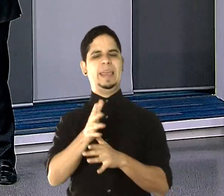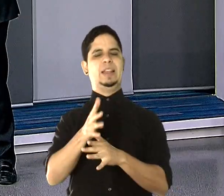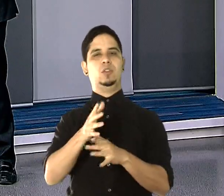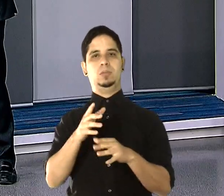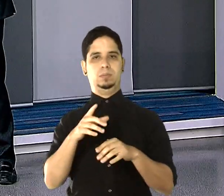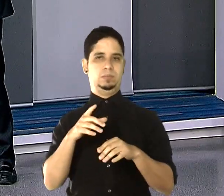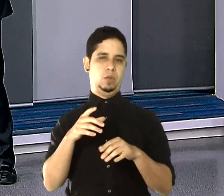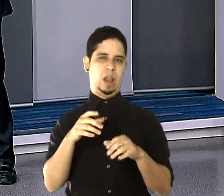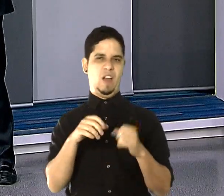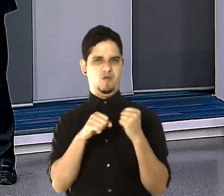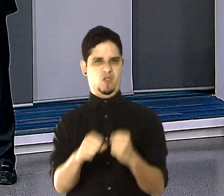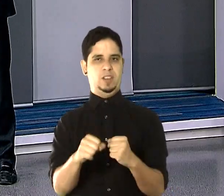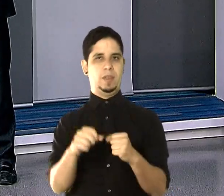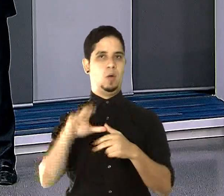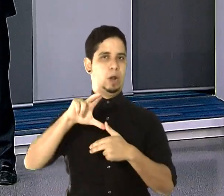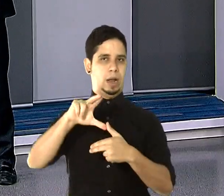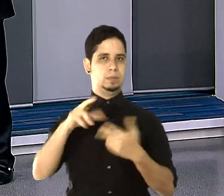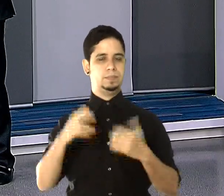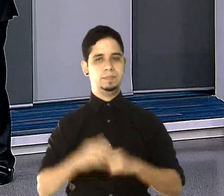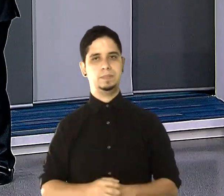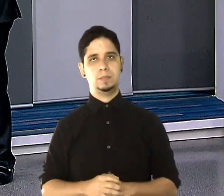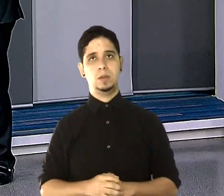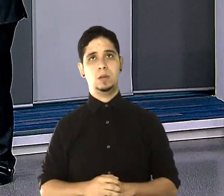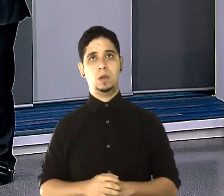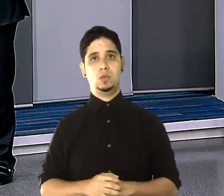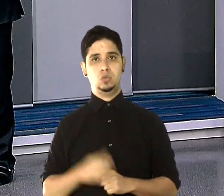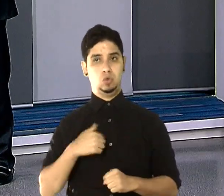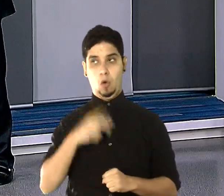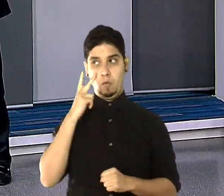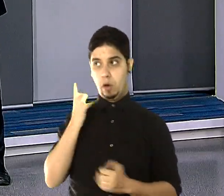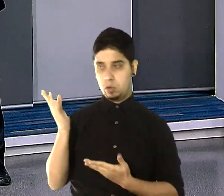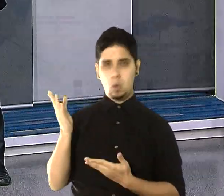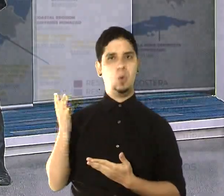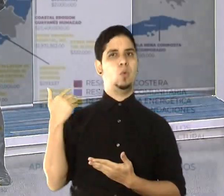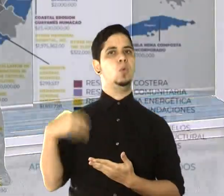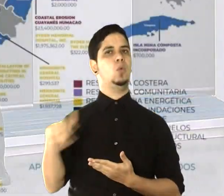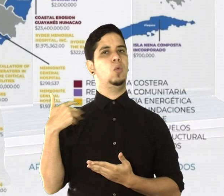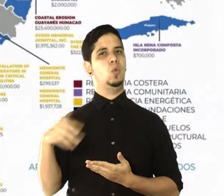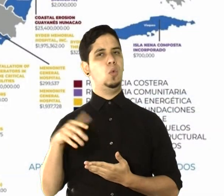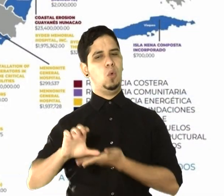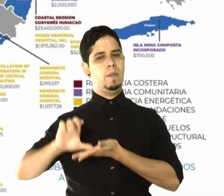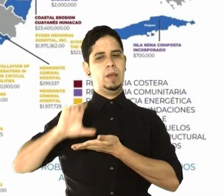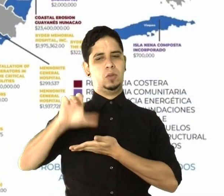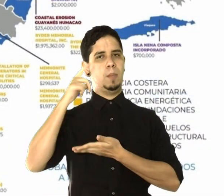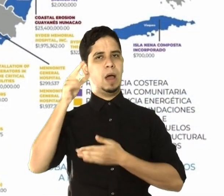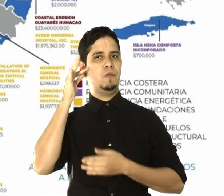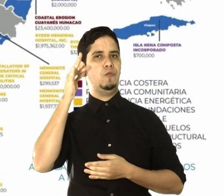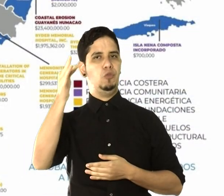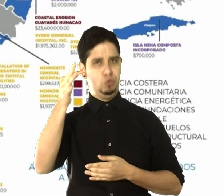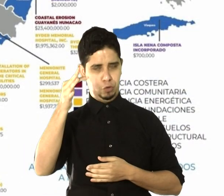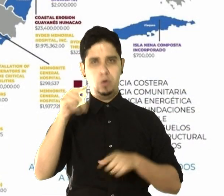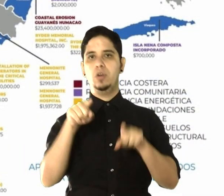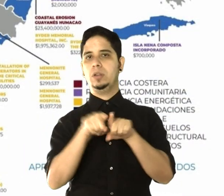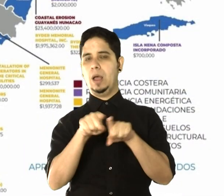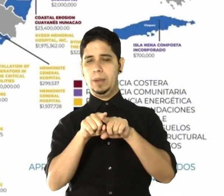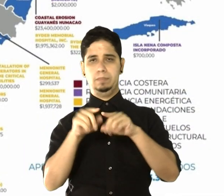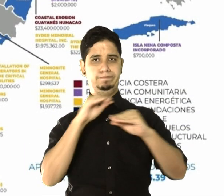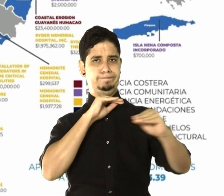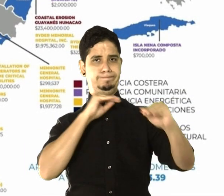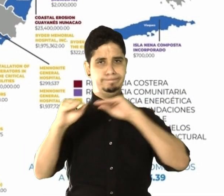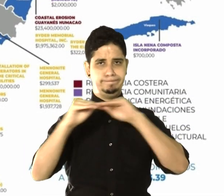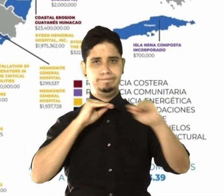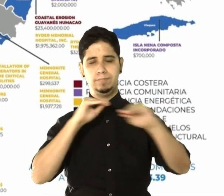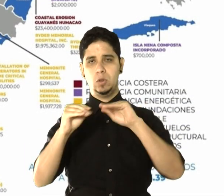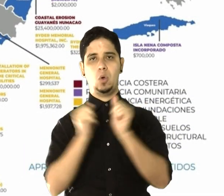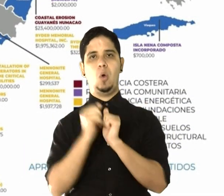como puedes ver, está muy variado. Yo veo esto, Félix, como la inversión hacia el futuro, además de la reconstrucción con